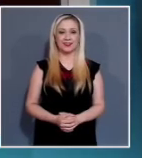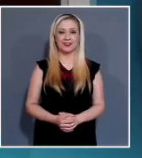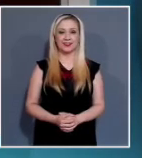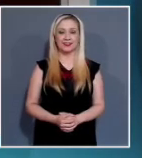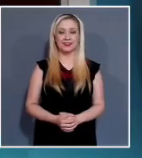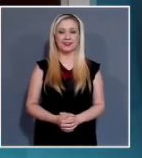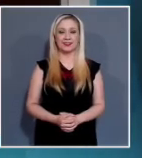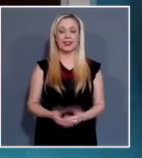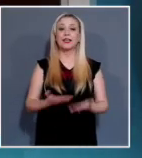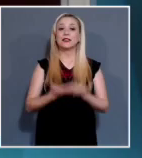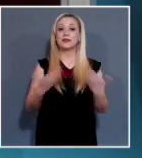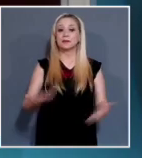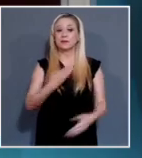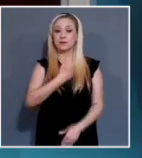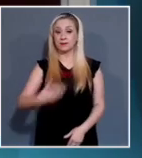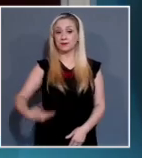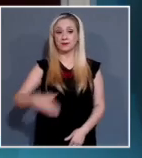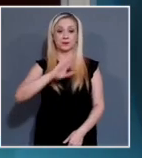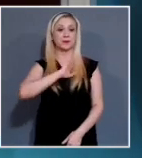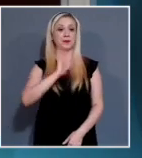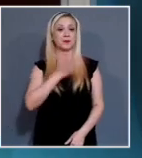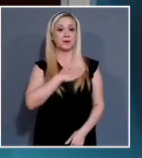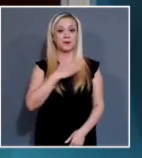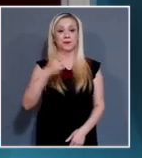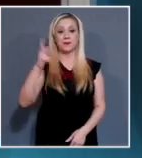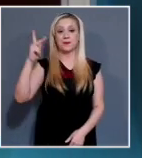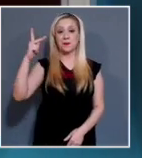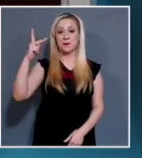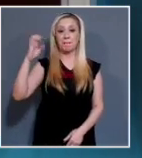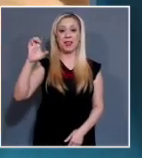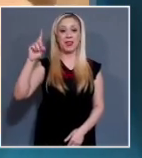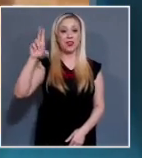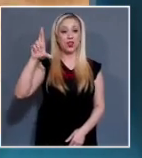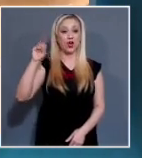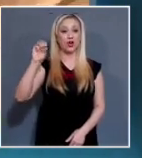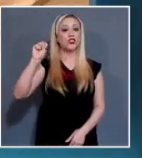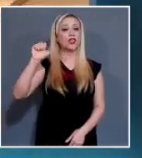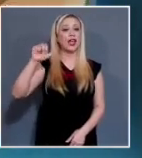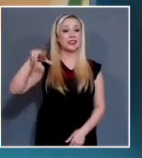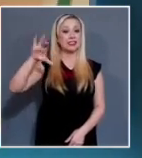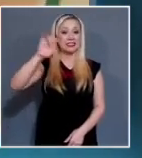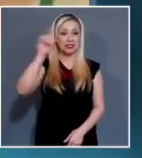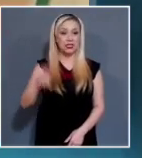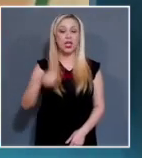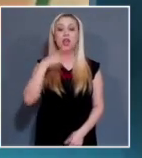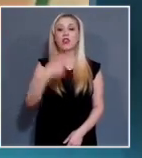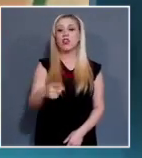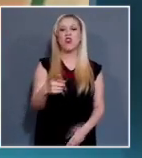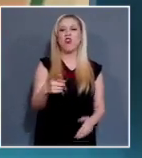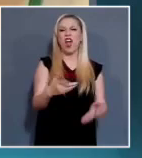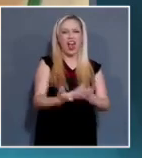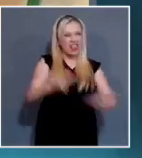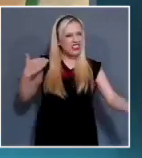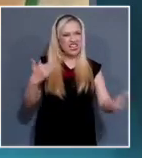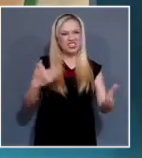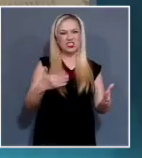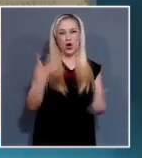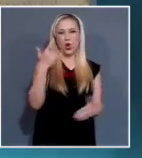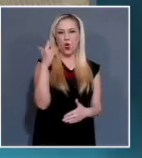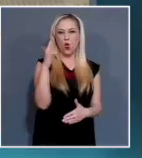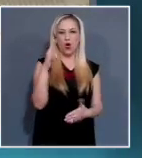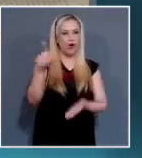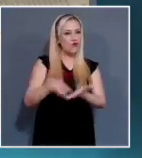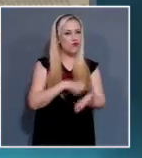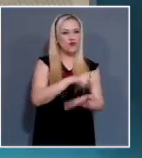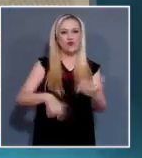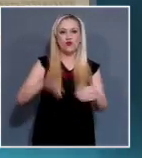presidente de España, Pedro Sánchez, adelantó las elecciones parlamentarias de diciembre al 23 de julio, luego de que su Partido Socialista perdiera, con una